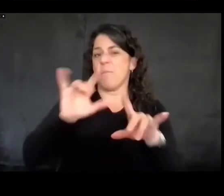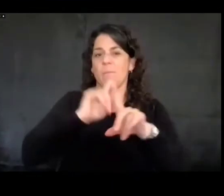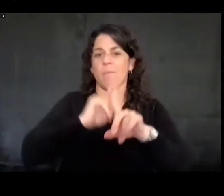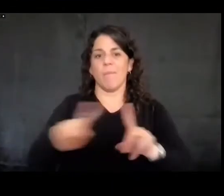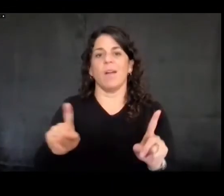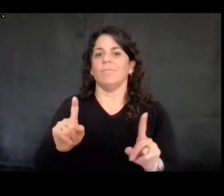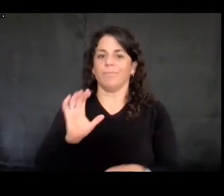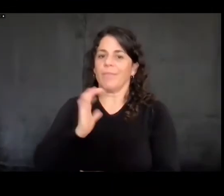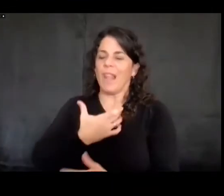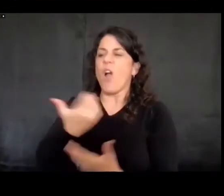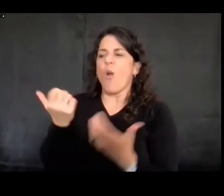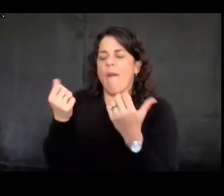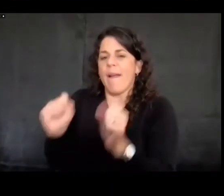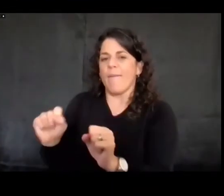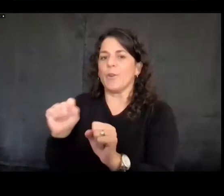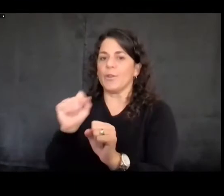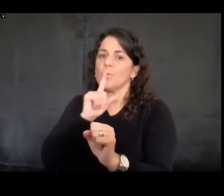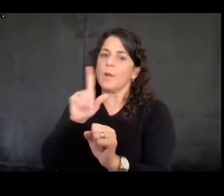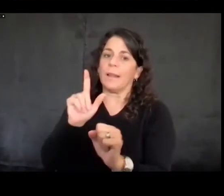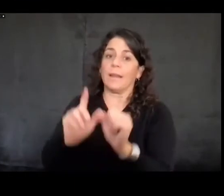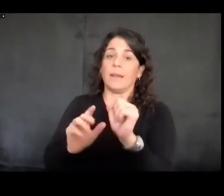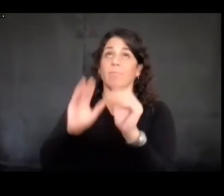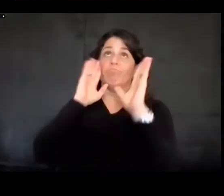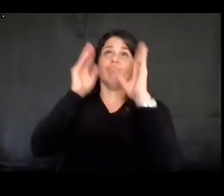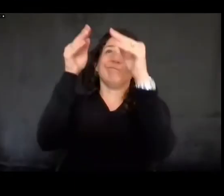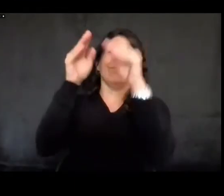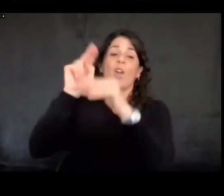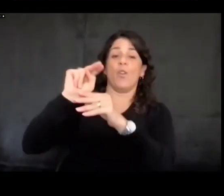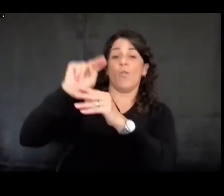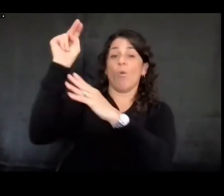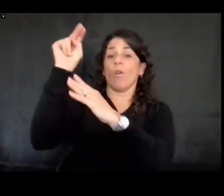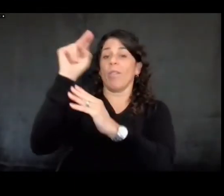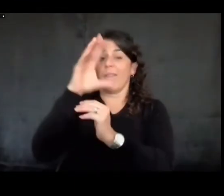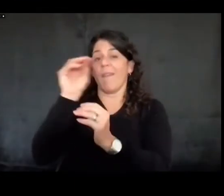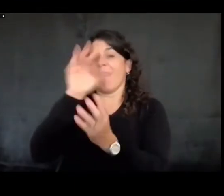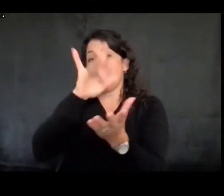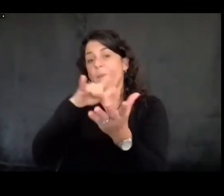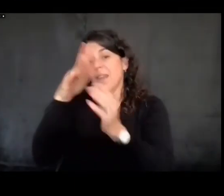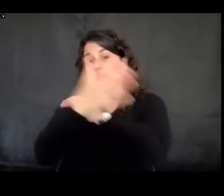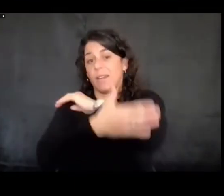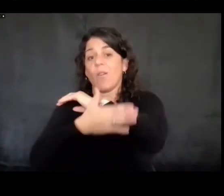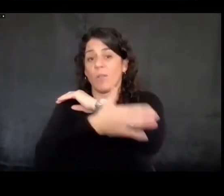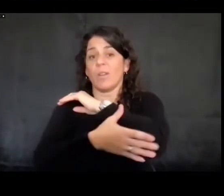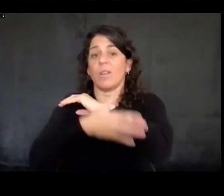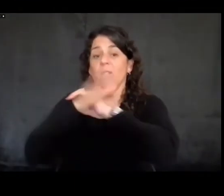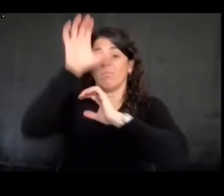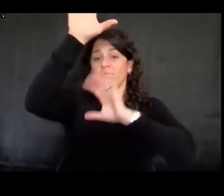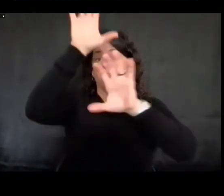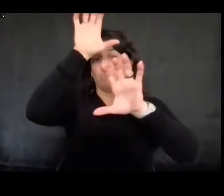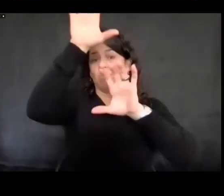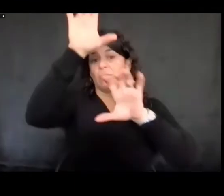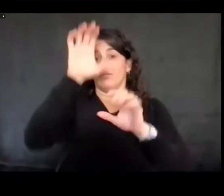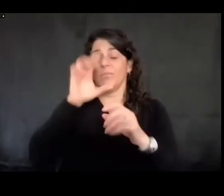diría de que nuestros esfuerzos son en el condado norte y el condado medio los esfuerzos para